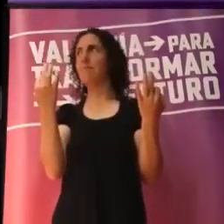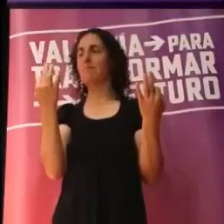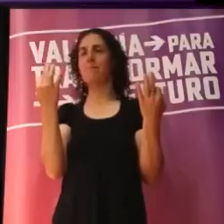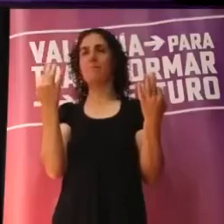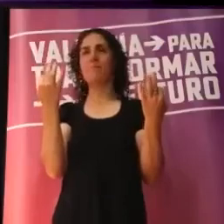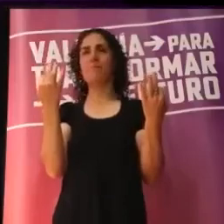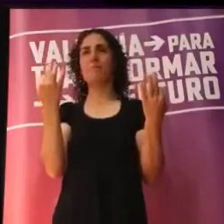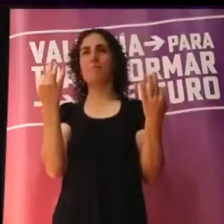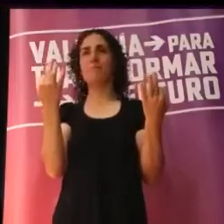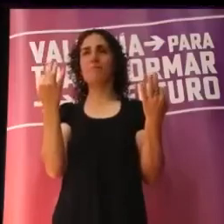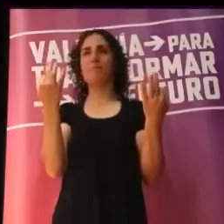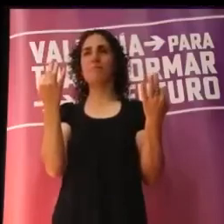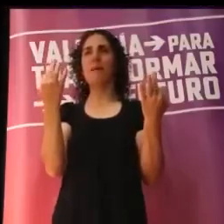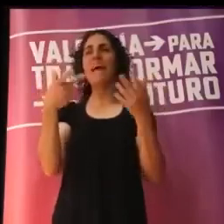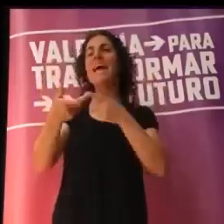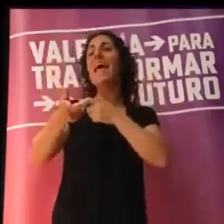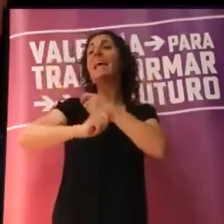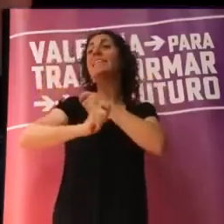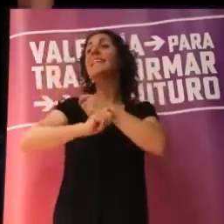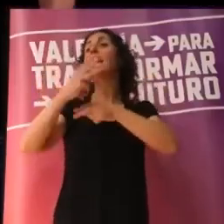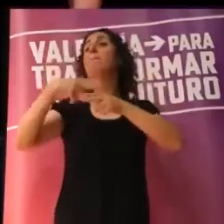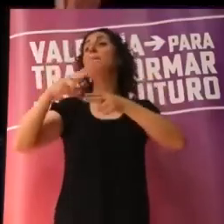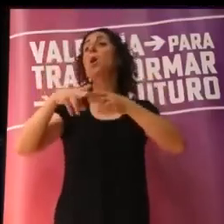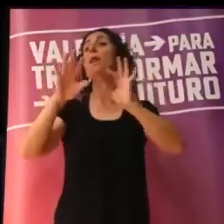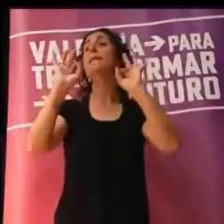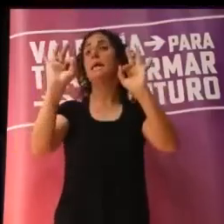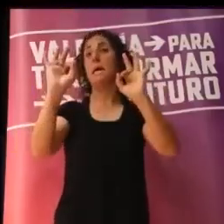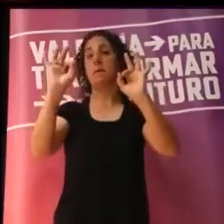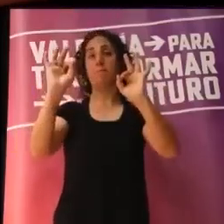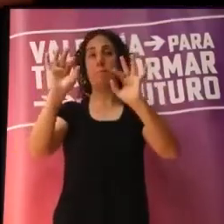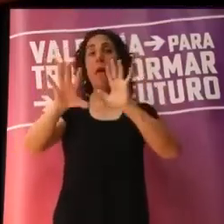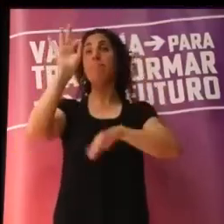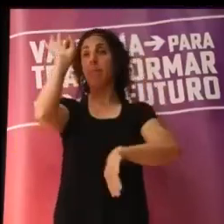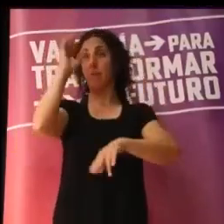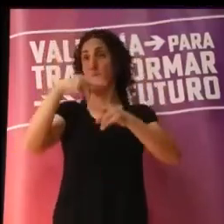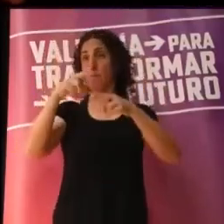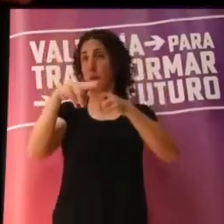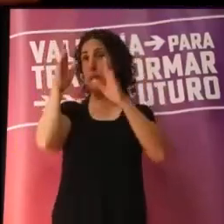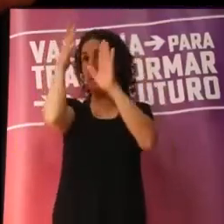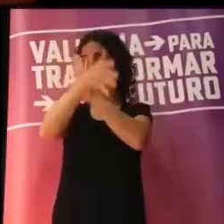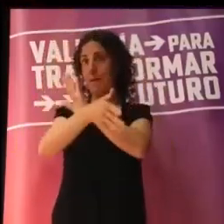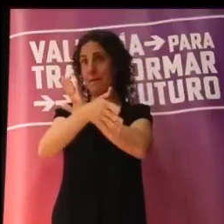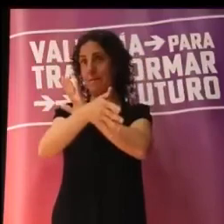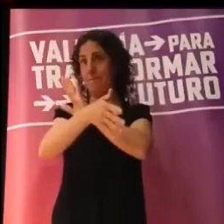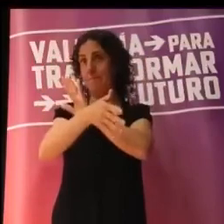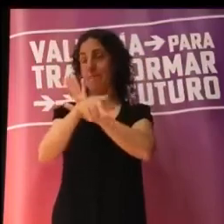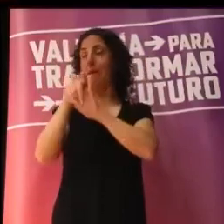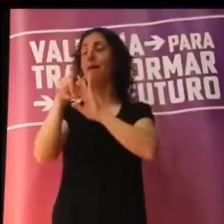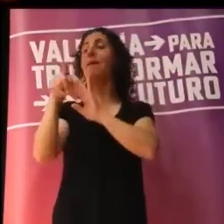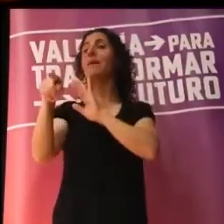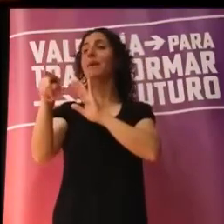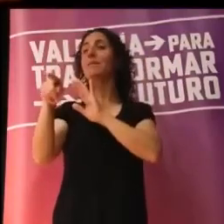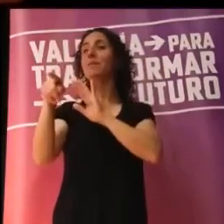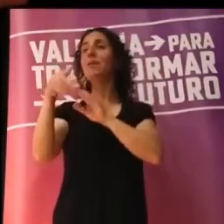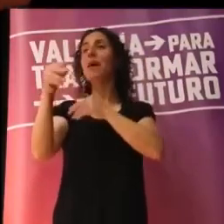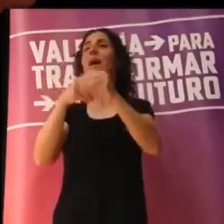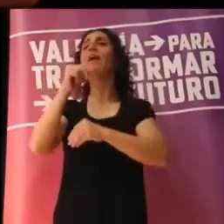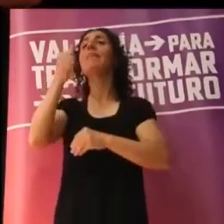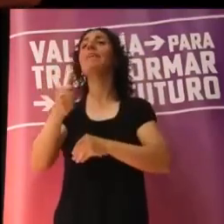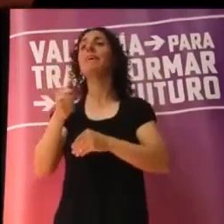una estrategia política y una decisión política por parte de la derecha madrileña.